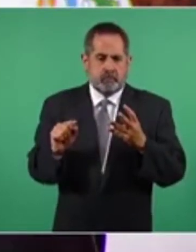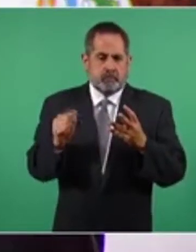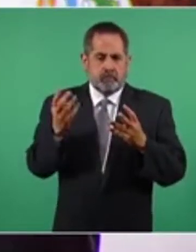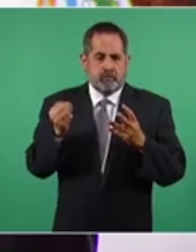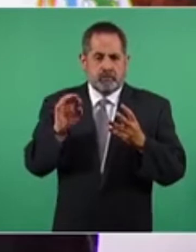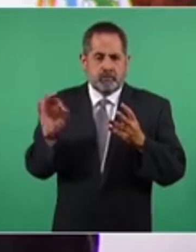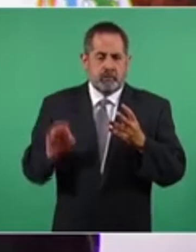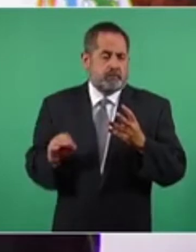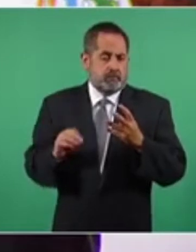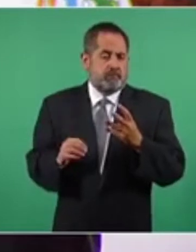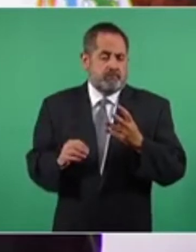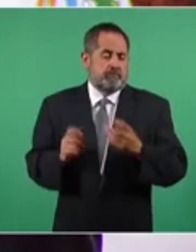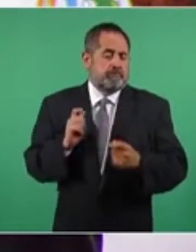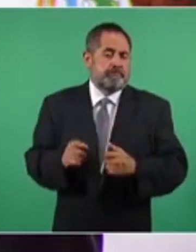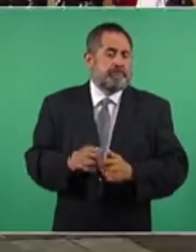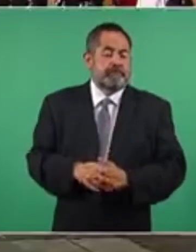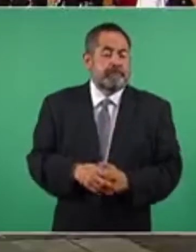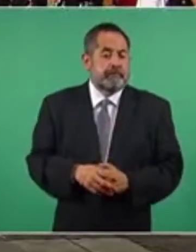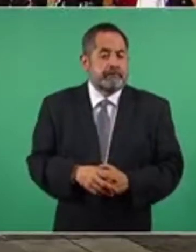1.9%.